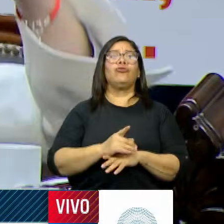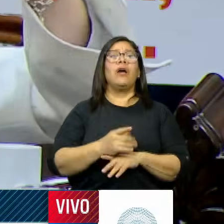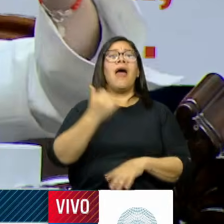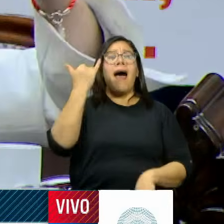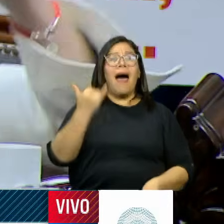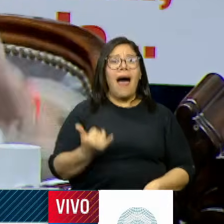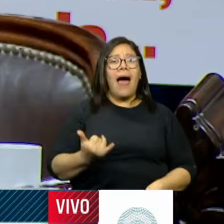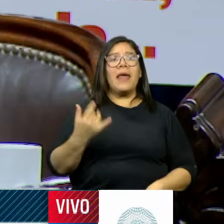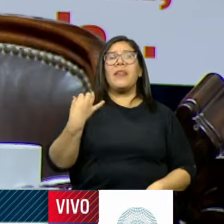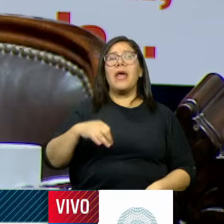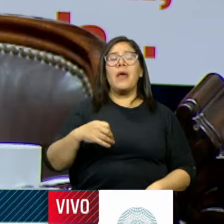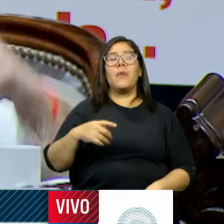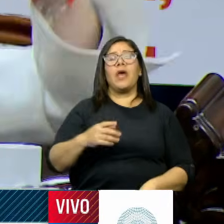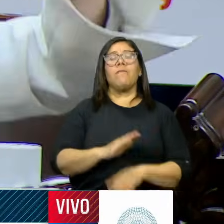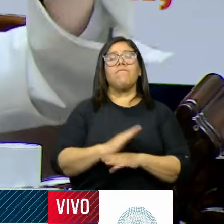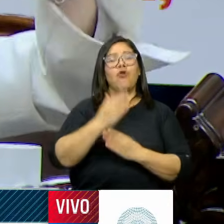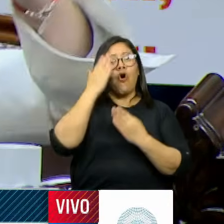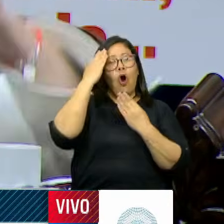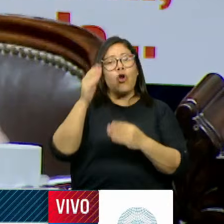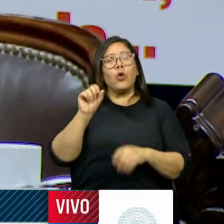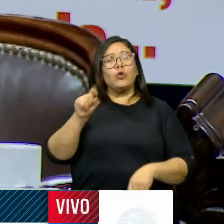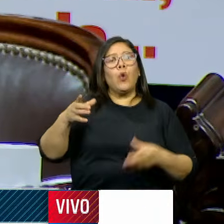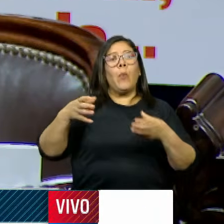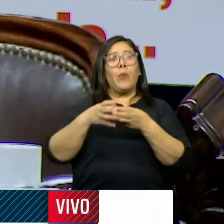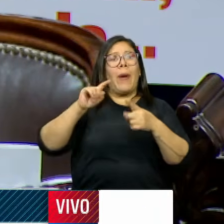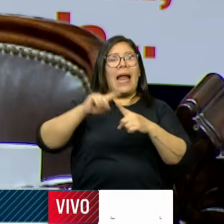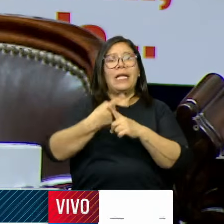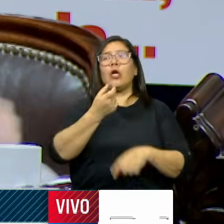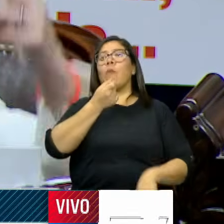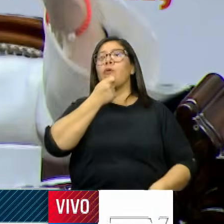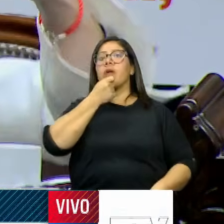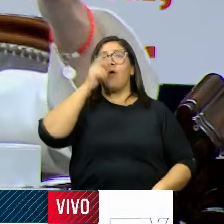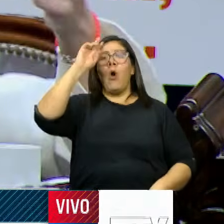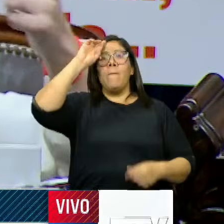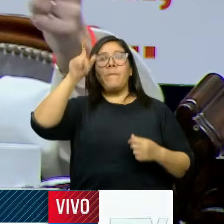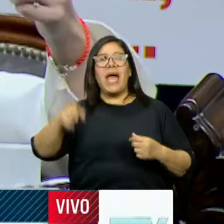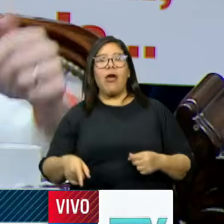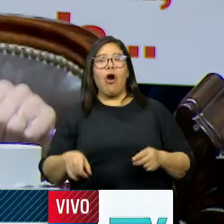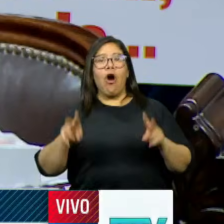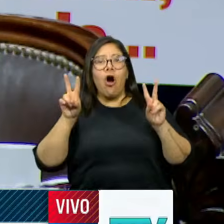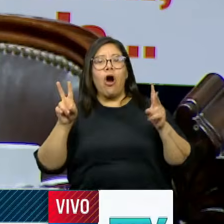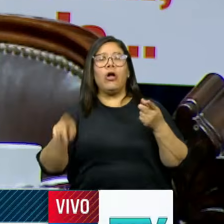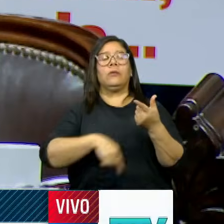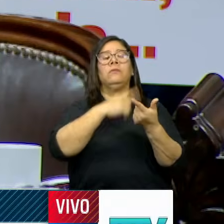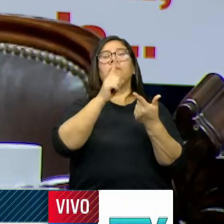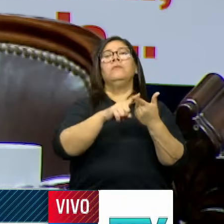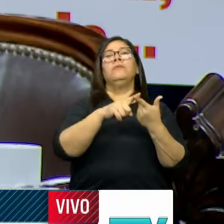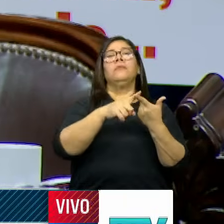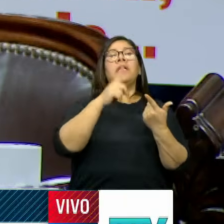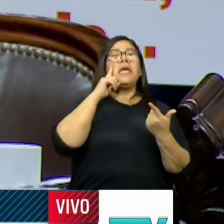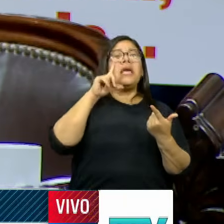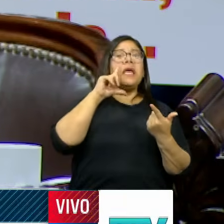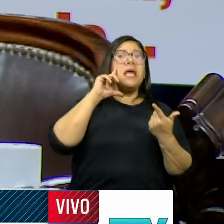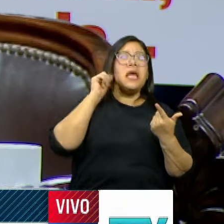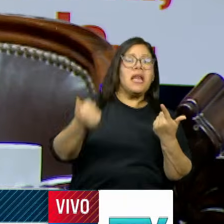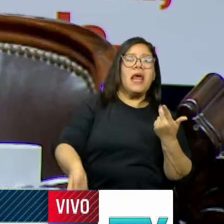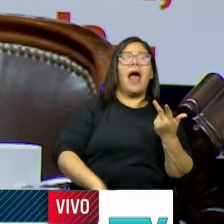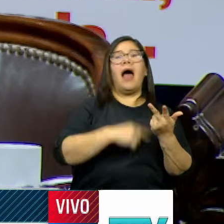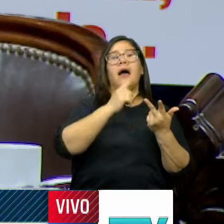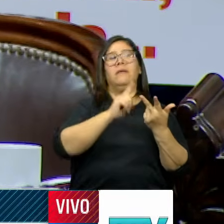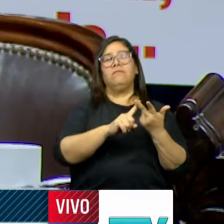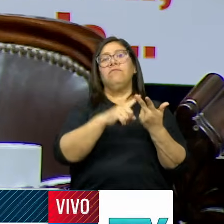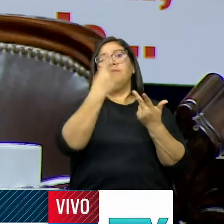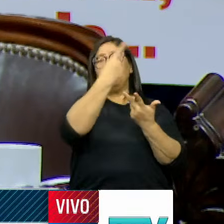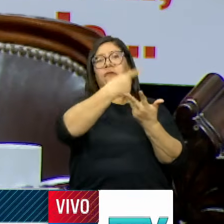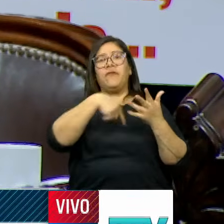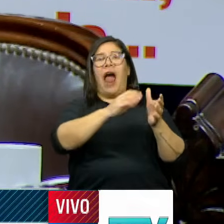a Alfonsín, a Perón, otros que entraron conmigo también, y que se dieron vuelta y dijeron hasta